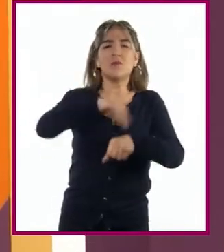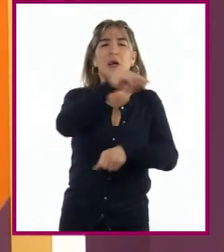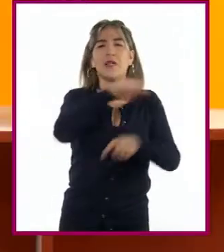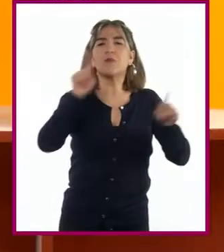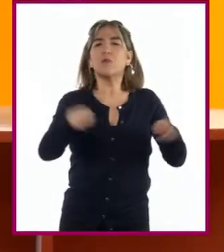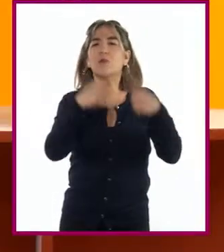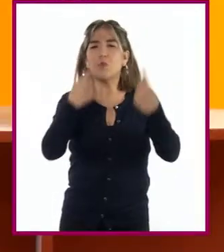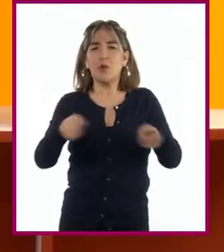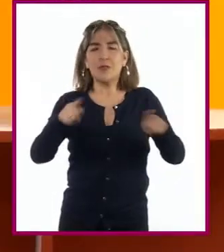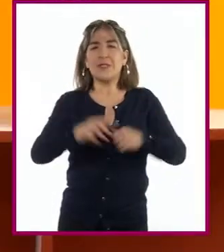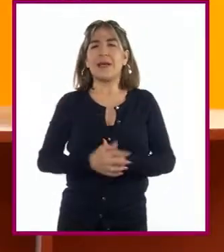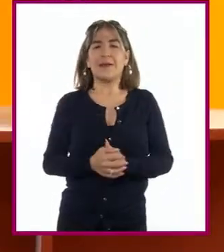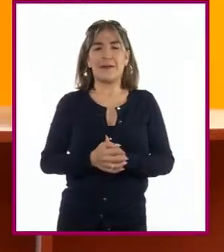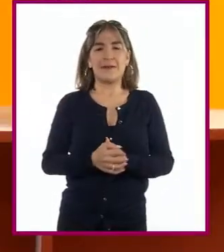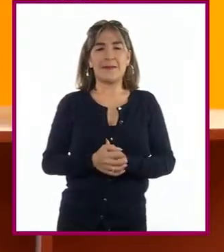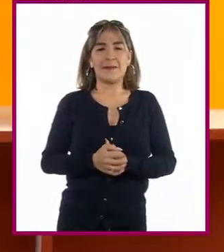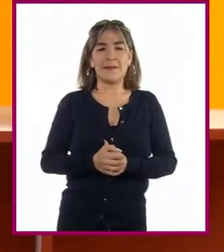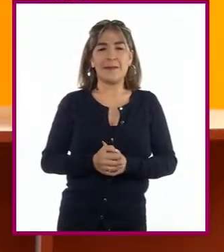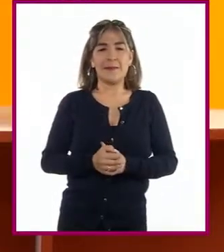obra?